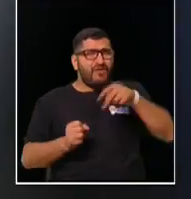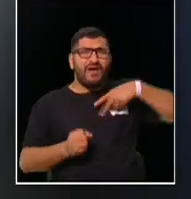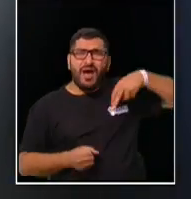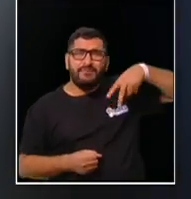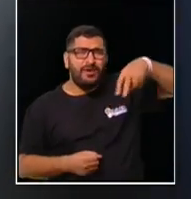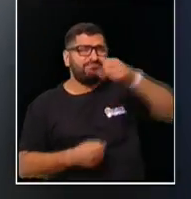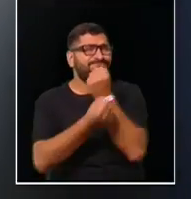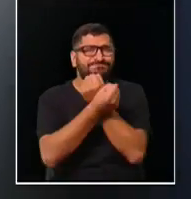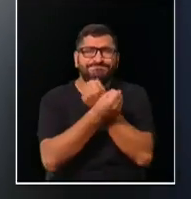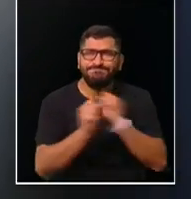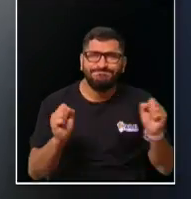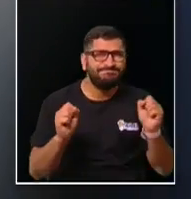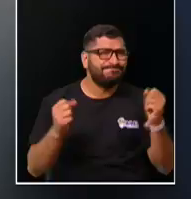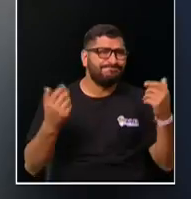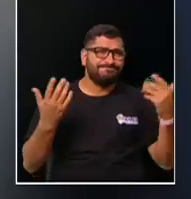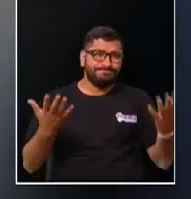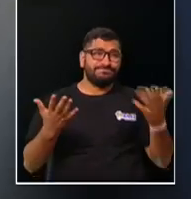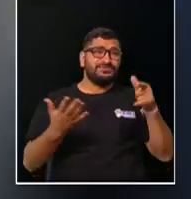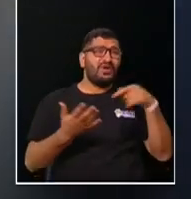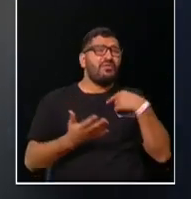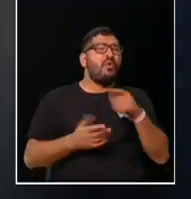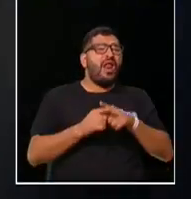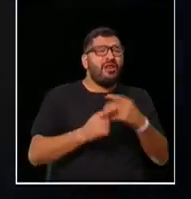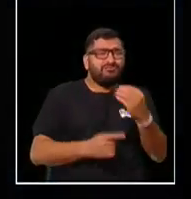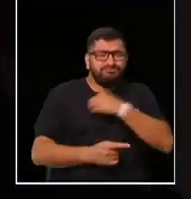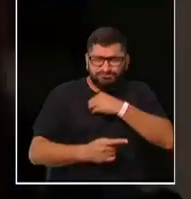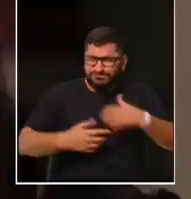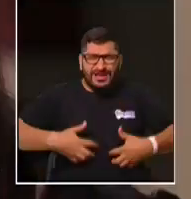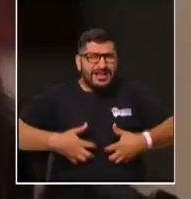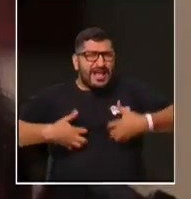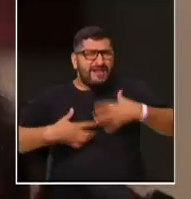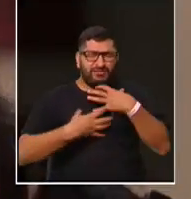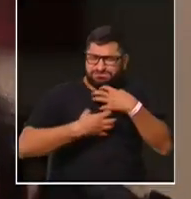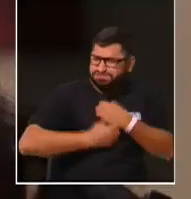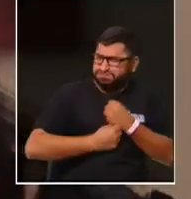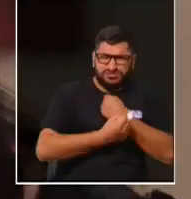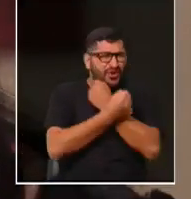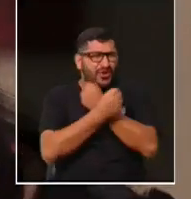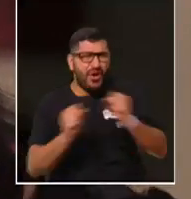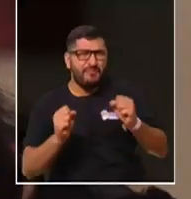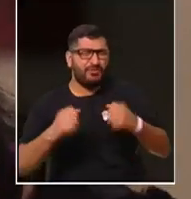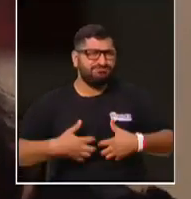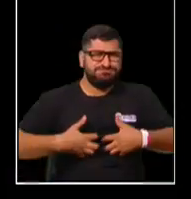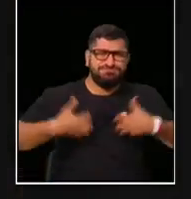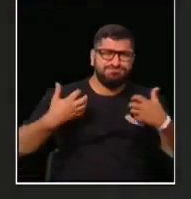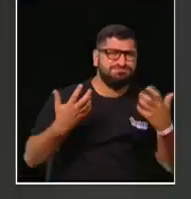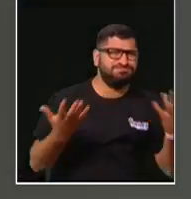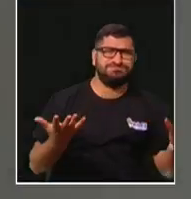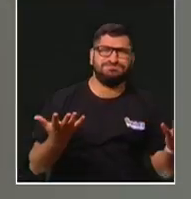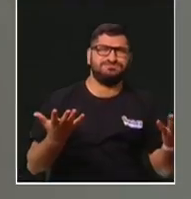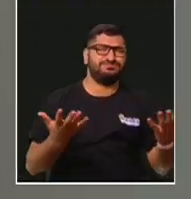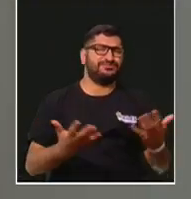iba a volver a caminar. Fue un duelo con mucha rabia, mucha frustración de no poder